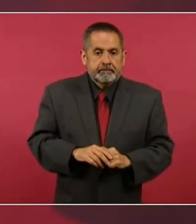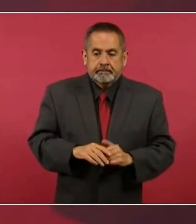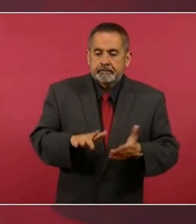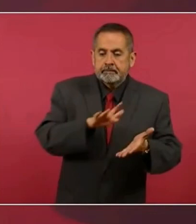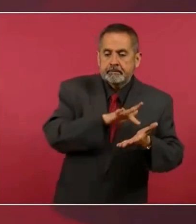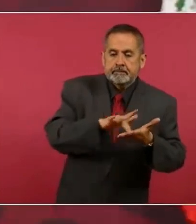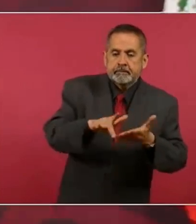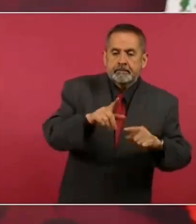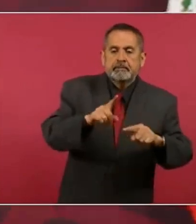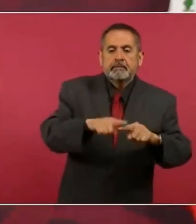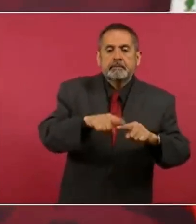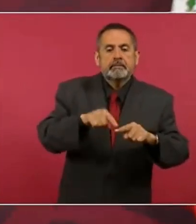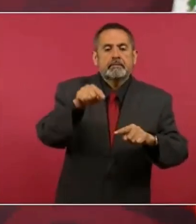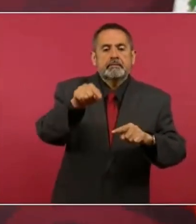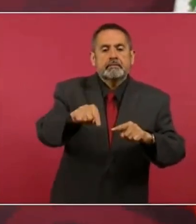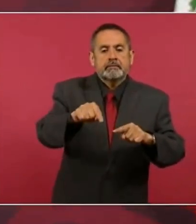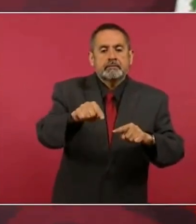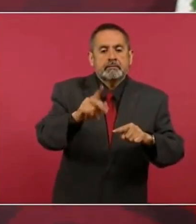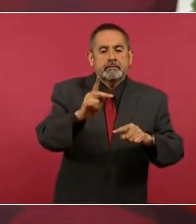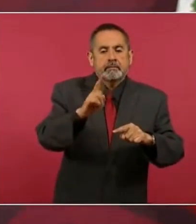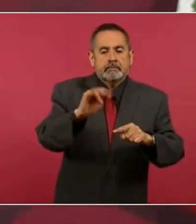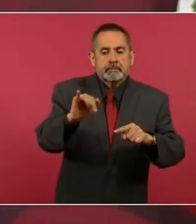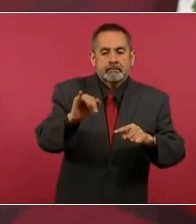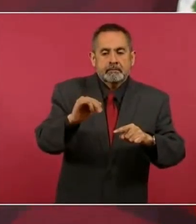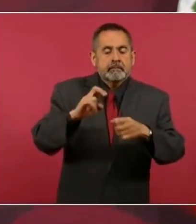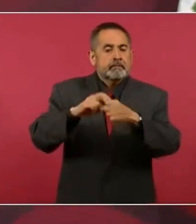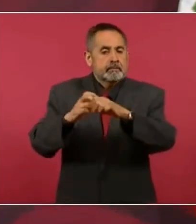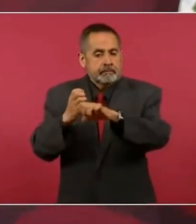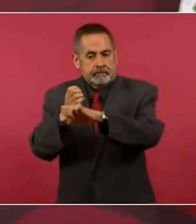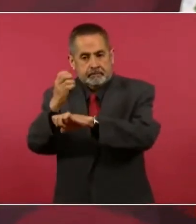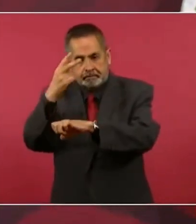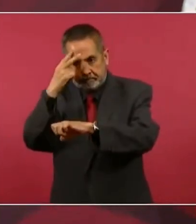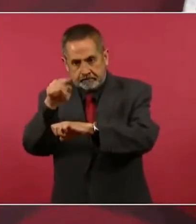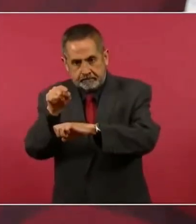apoya al PRI en el Estado de México